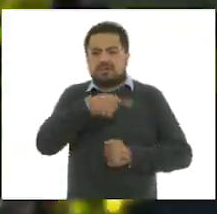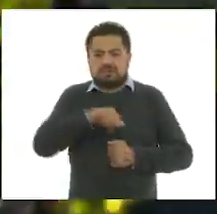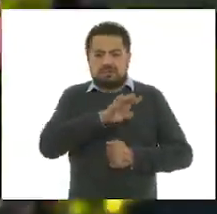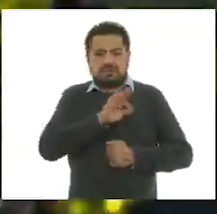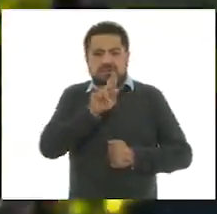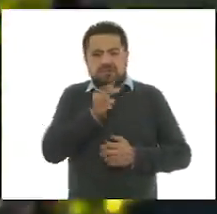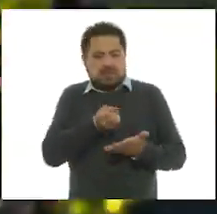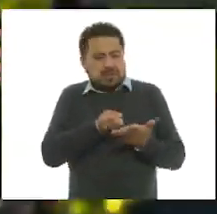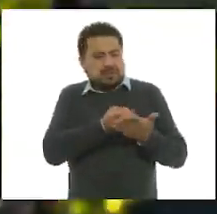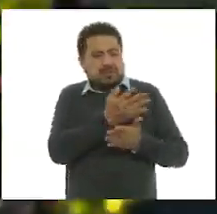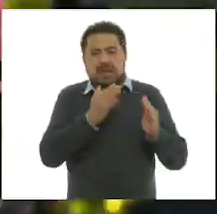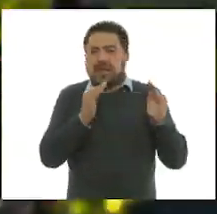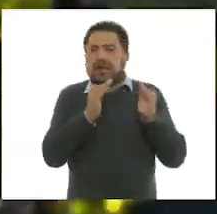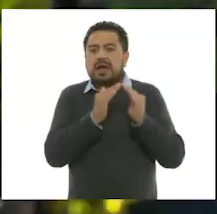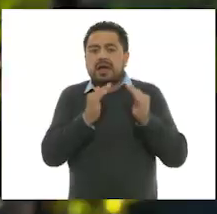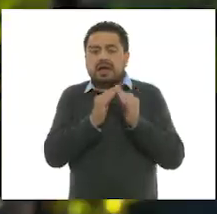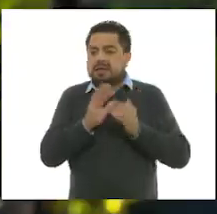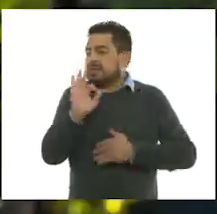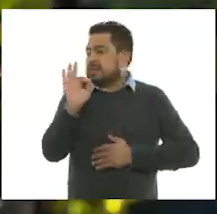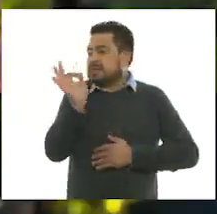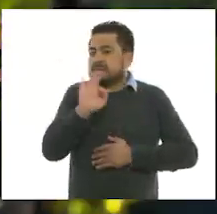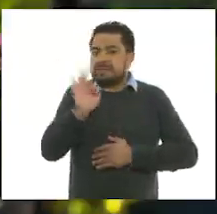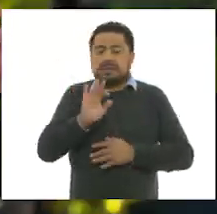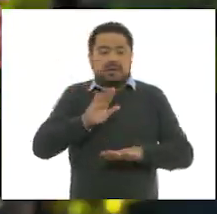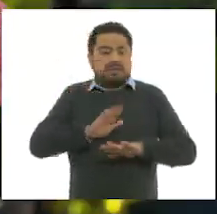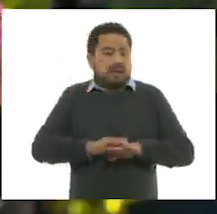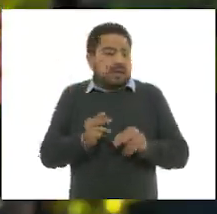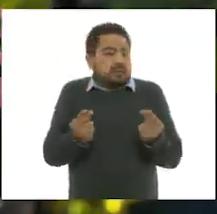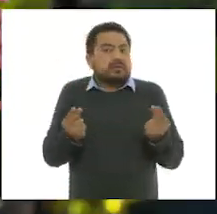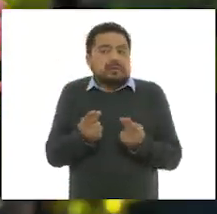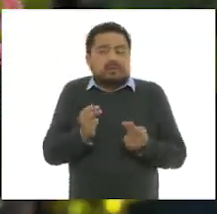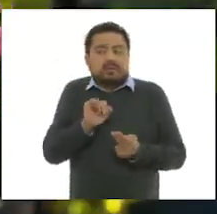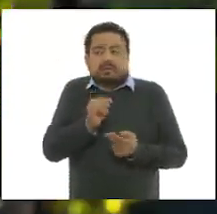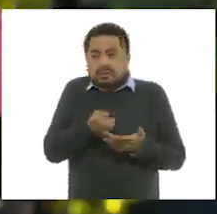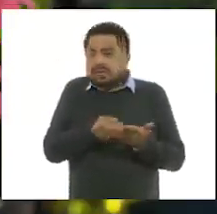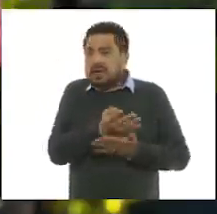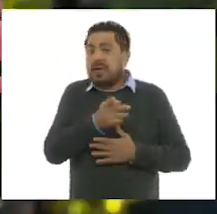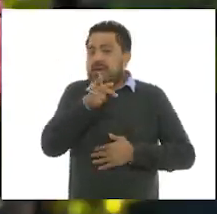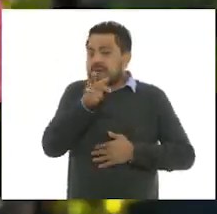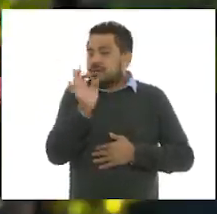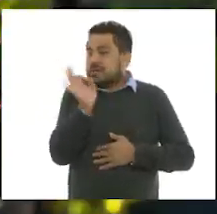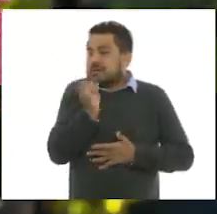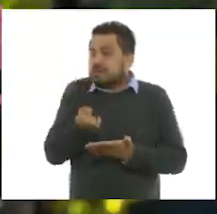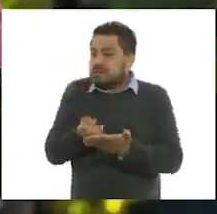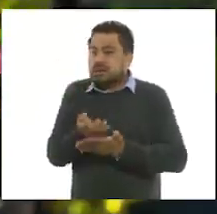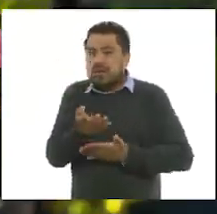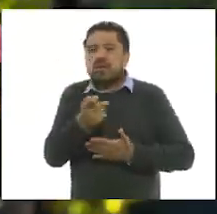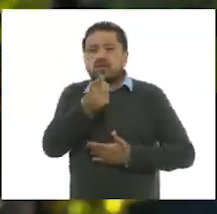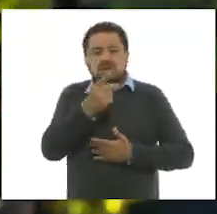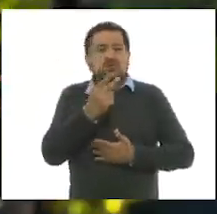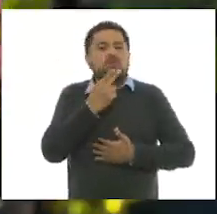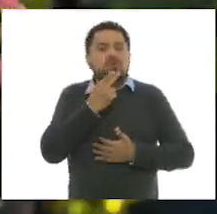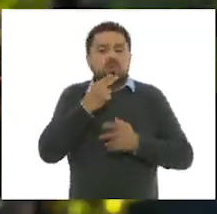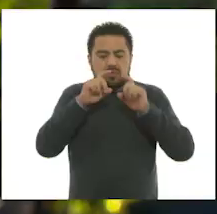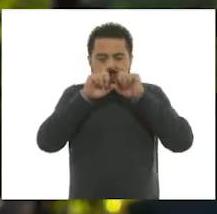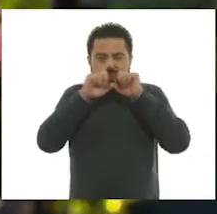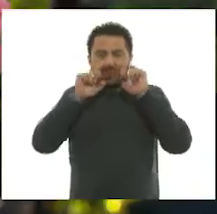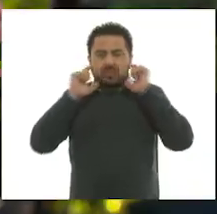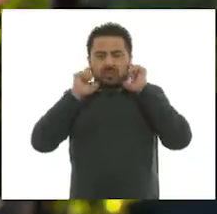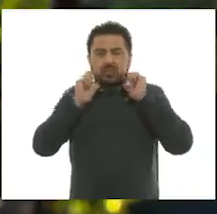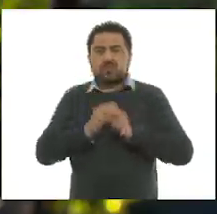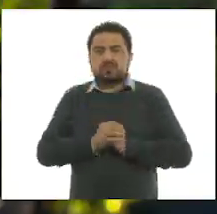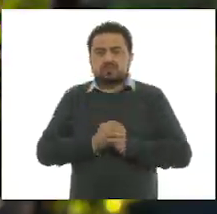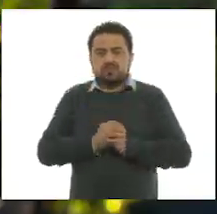no salir de casa a menos que sea muy necesario. Si lo haces, utiliza el